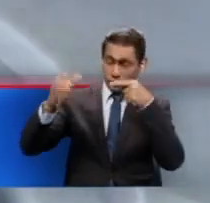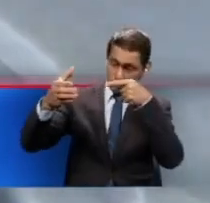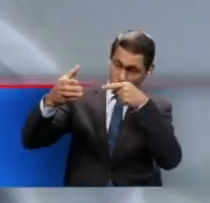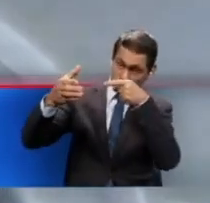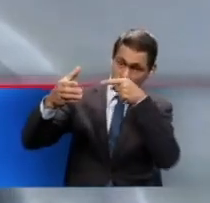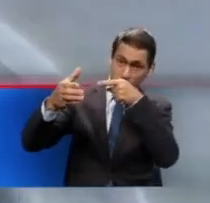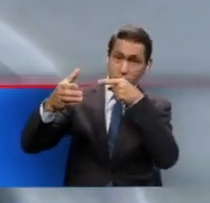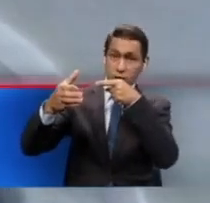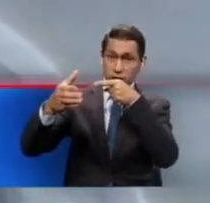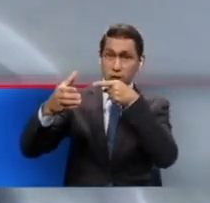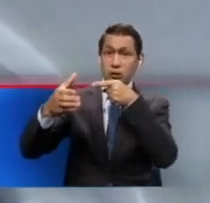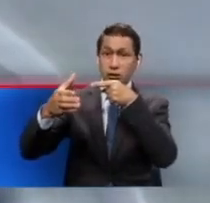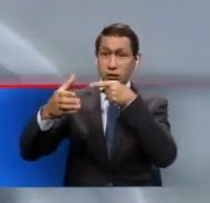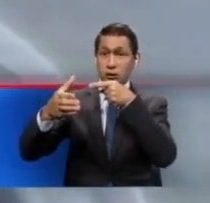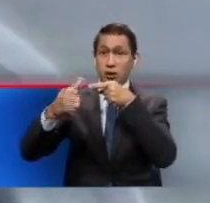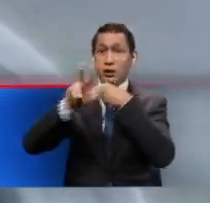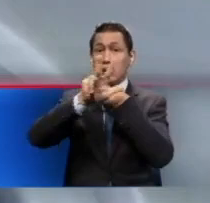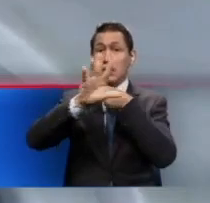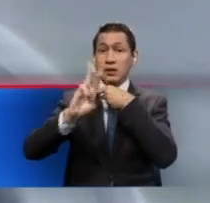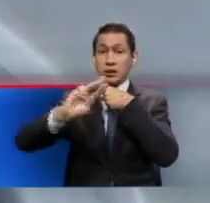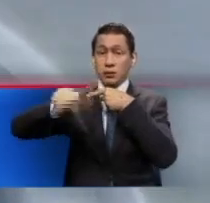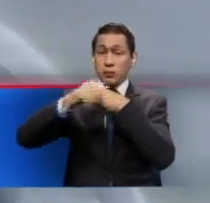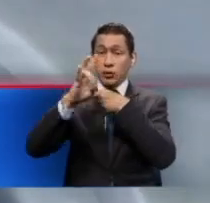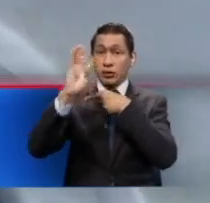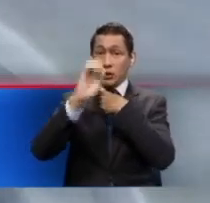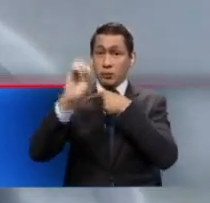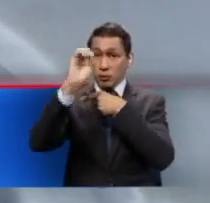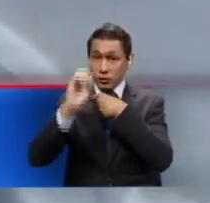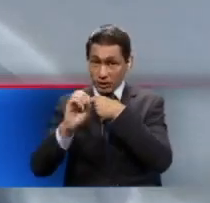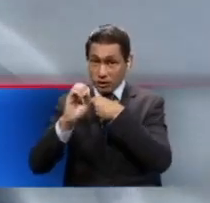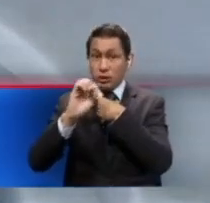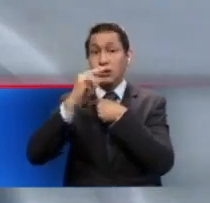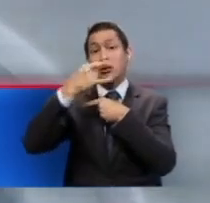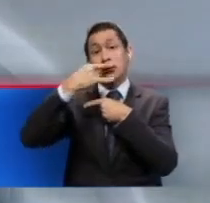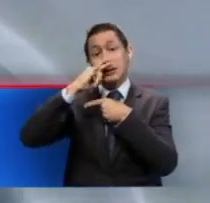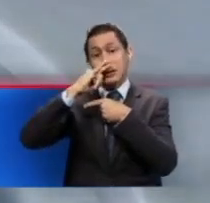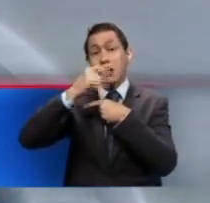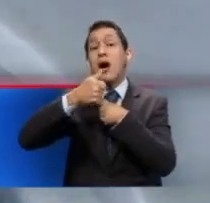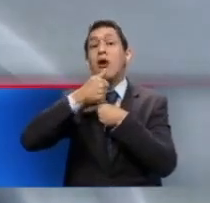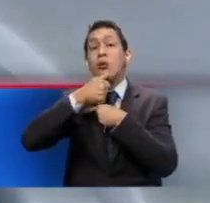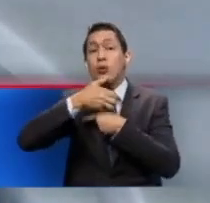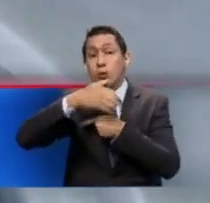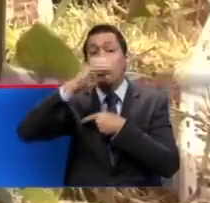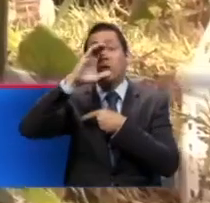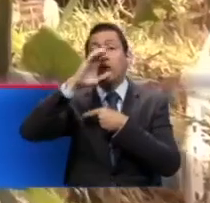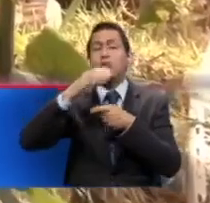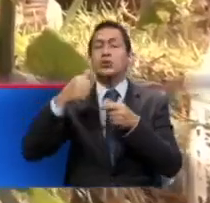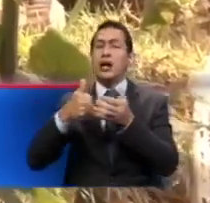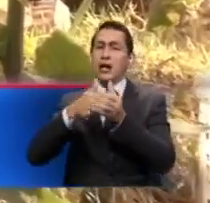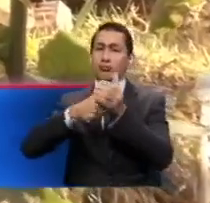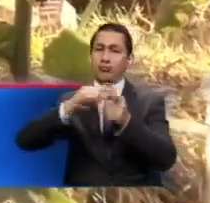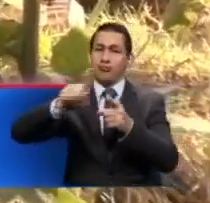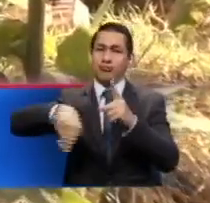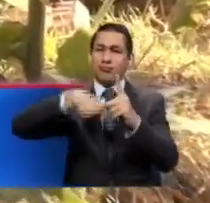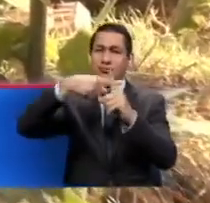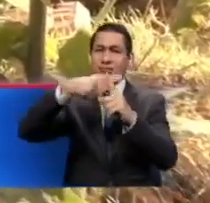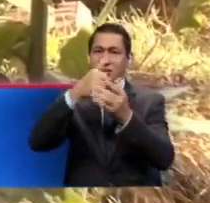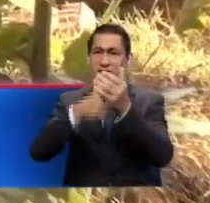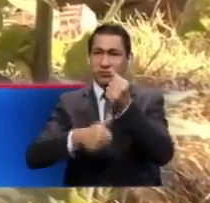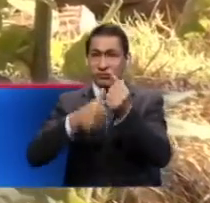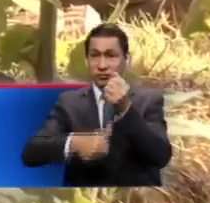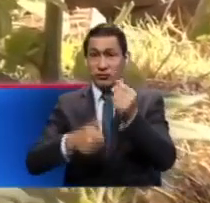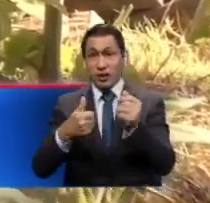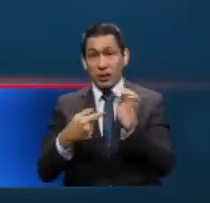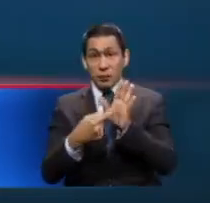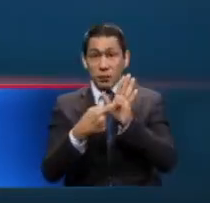36.7% de los hogares donde existen niños menores de 5 años están consumiendo agua con heces fecales. Aunque a simple vista podría